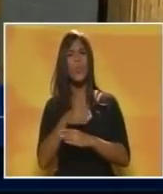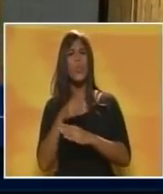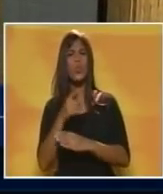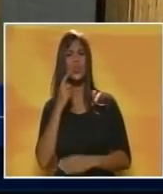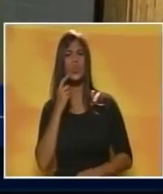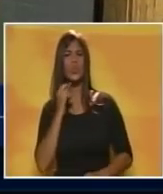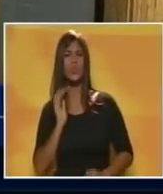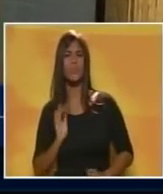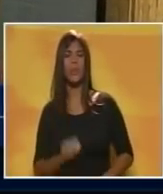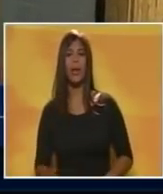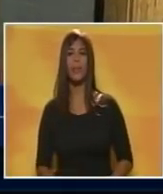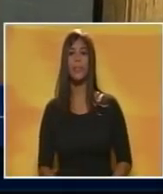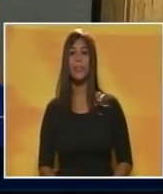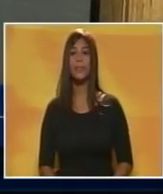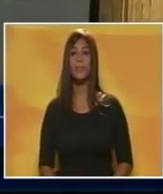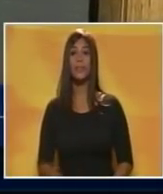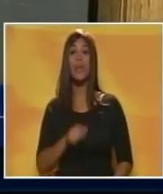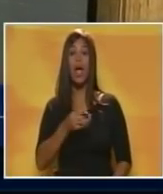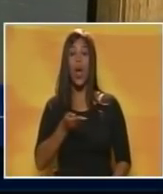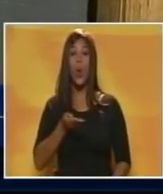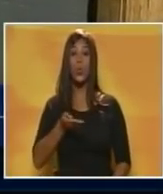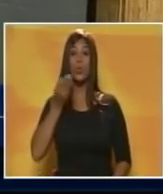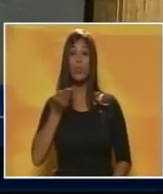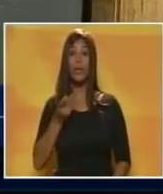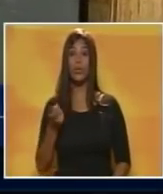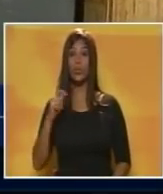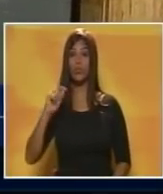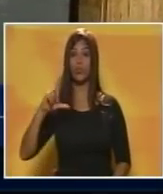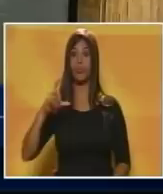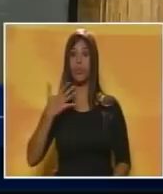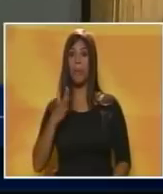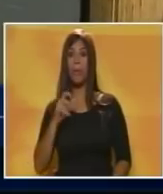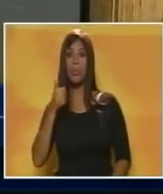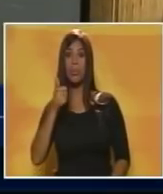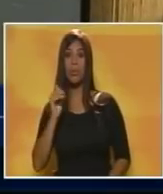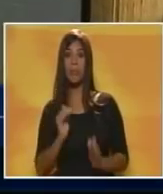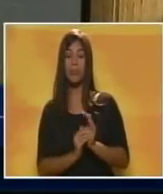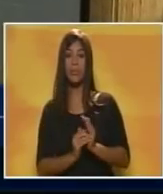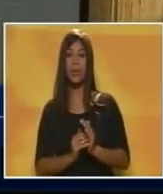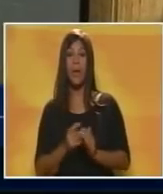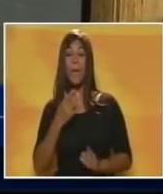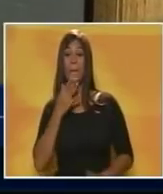frecuencia y hay un aumento de precio de 10.000 bolívares